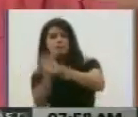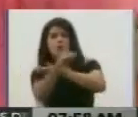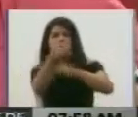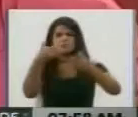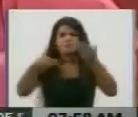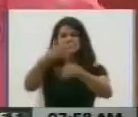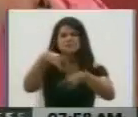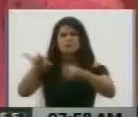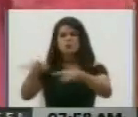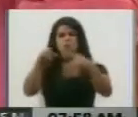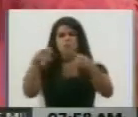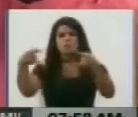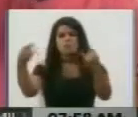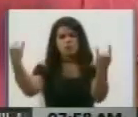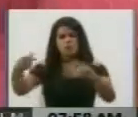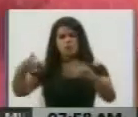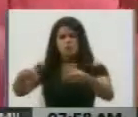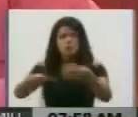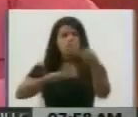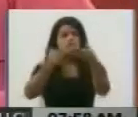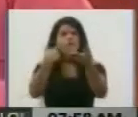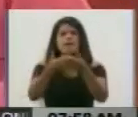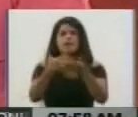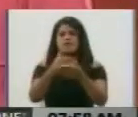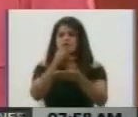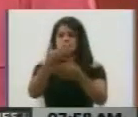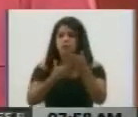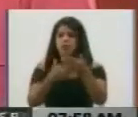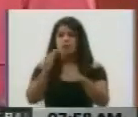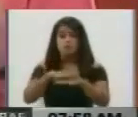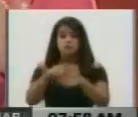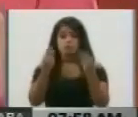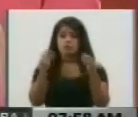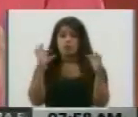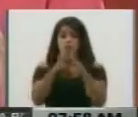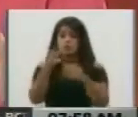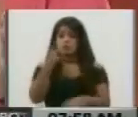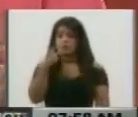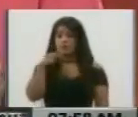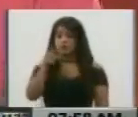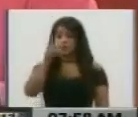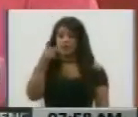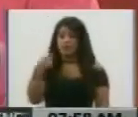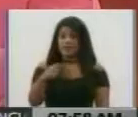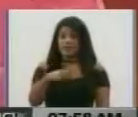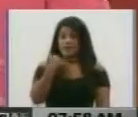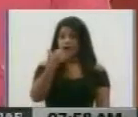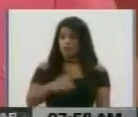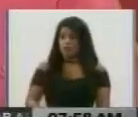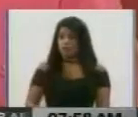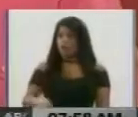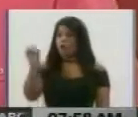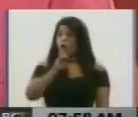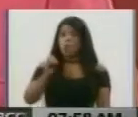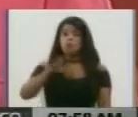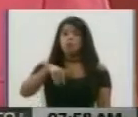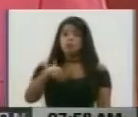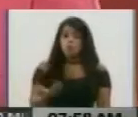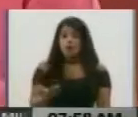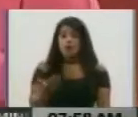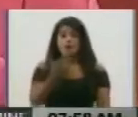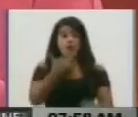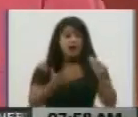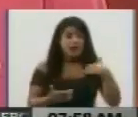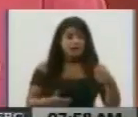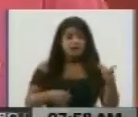las maquinaciones que sus aliados políticos internos en Venezuela están haciendo? ¿Cuáles serán las maquinaciones que están haciendo ahora que tienen el gobierno de Argentina